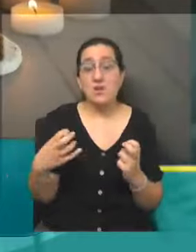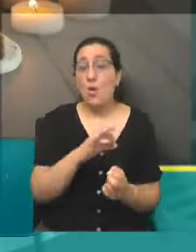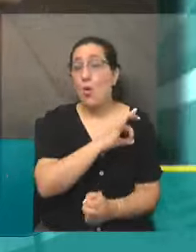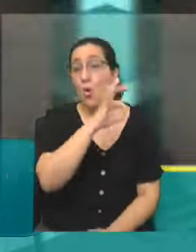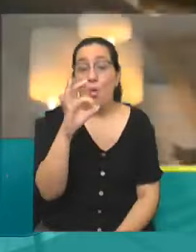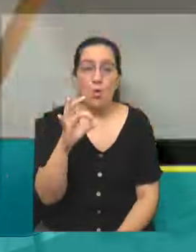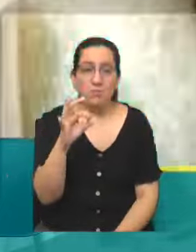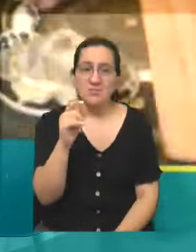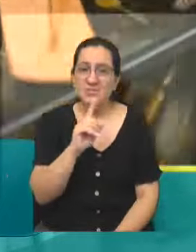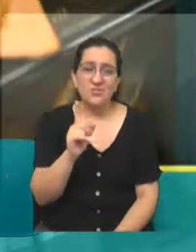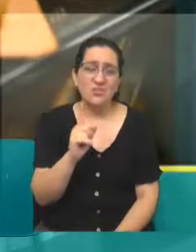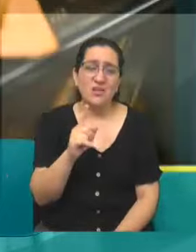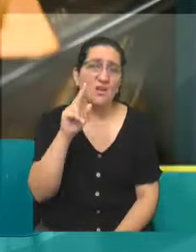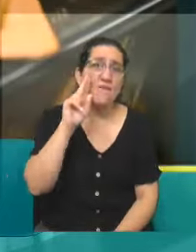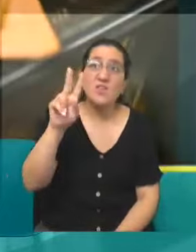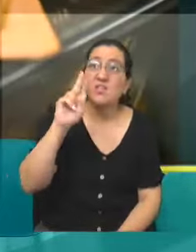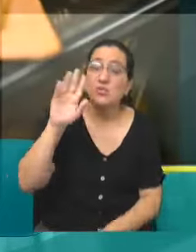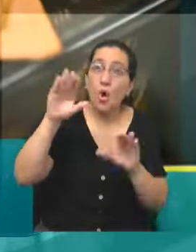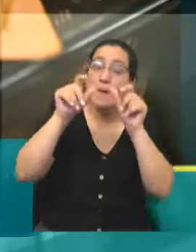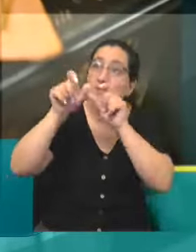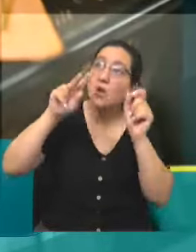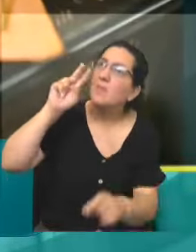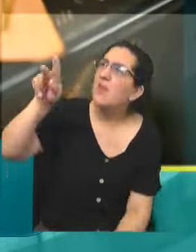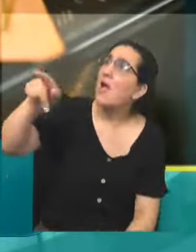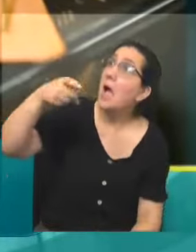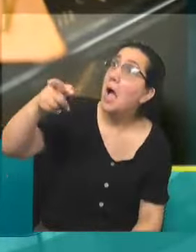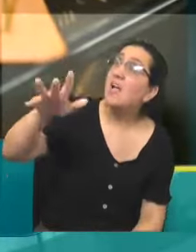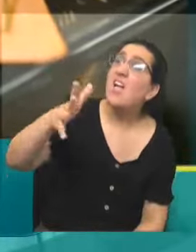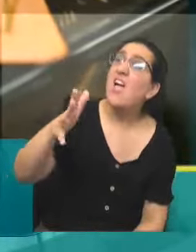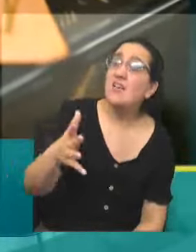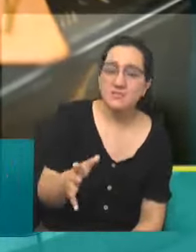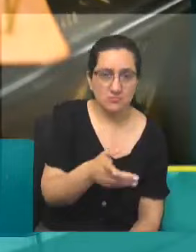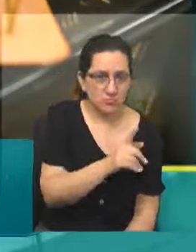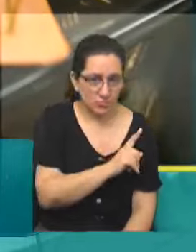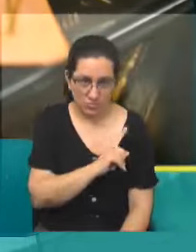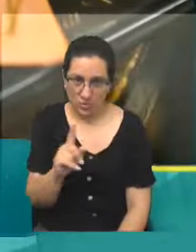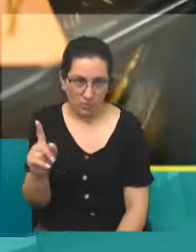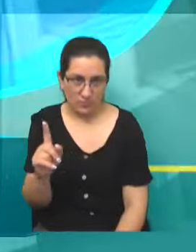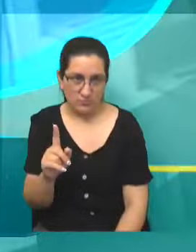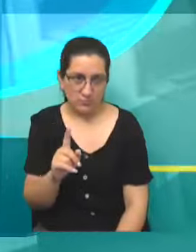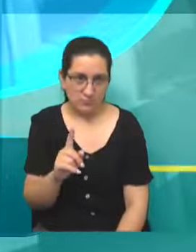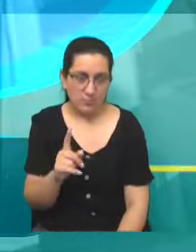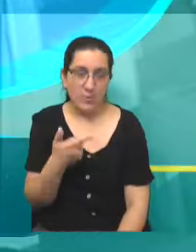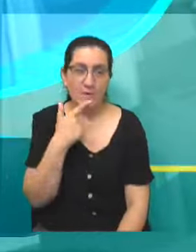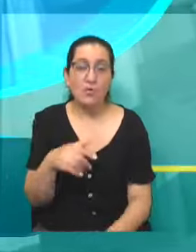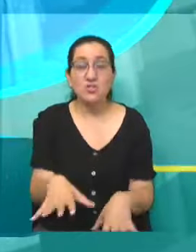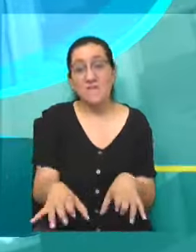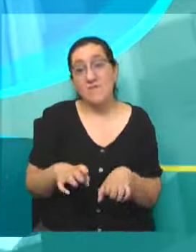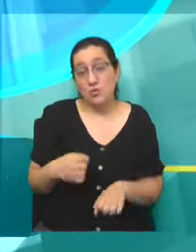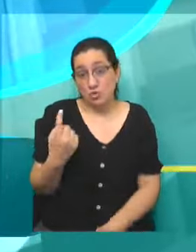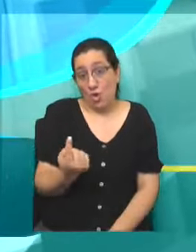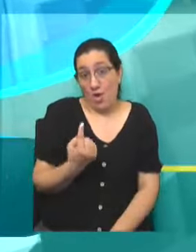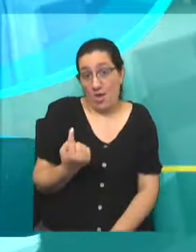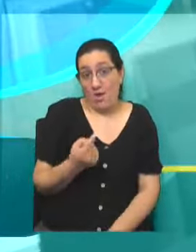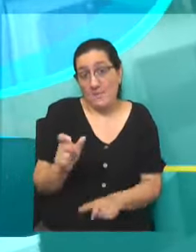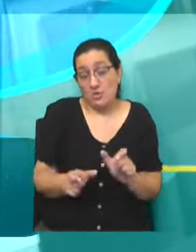El altar no tiene que estar a la vista de todos, ¿sí? Puede, por ejemplo... Si ahí voy bien. Si vivimos solos, ¿tá? Las